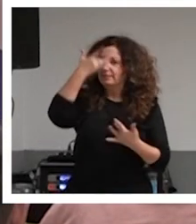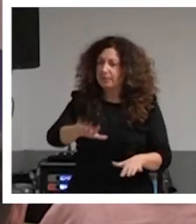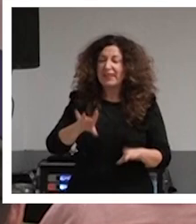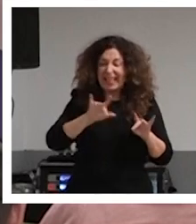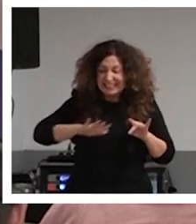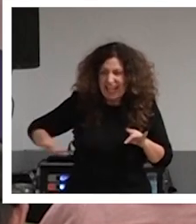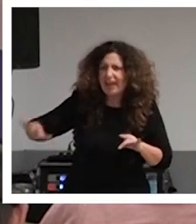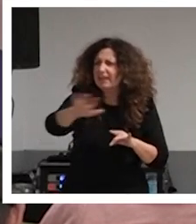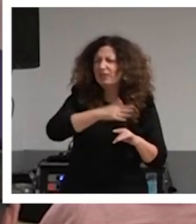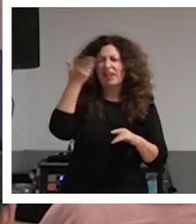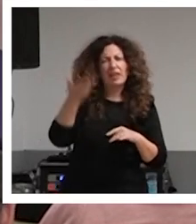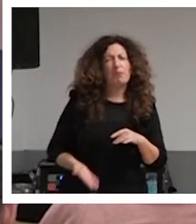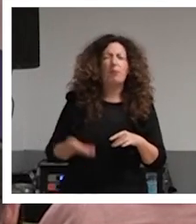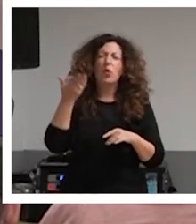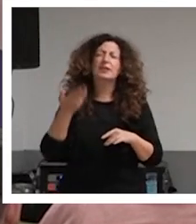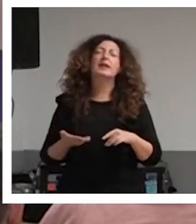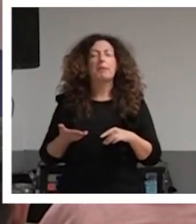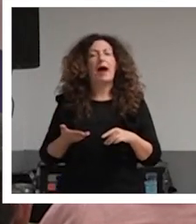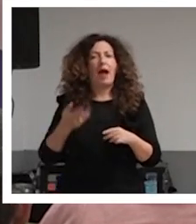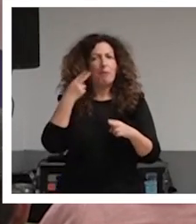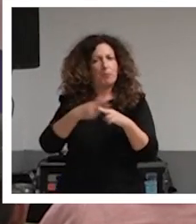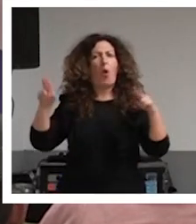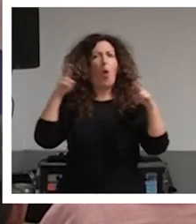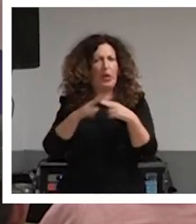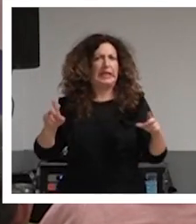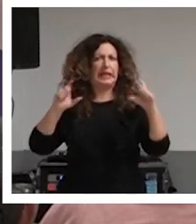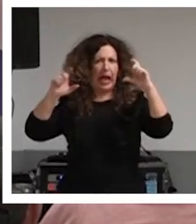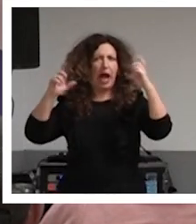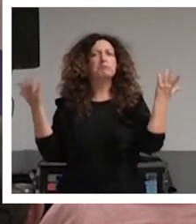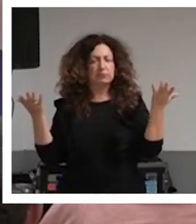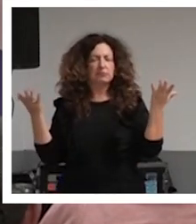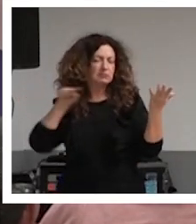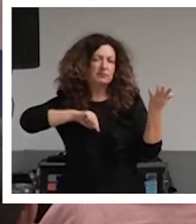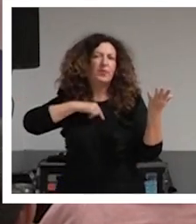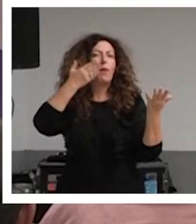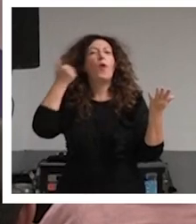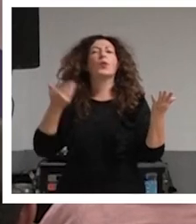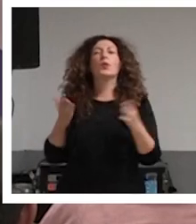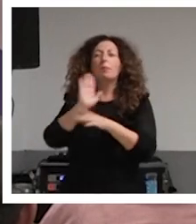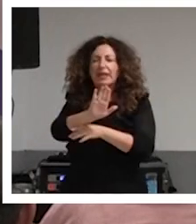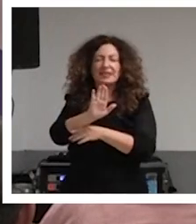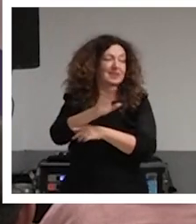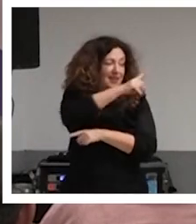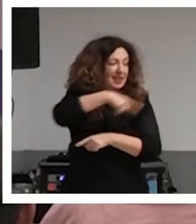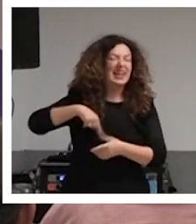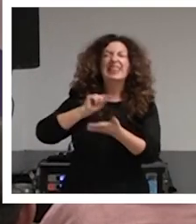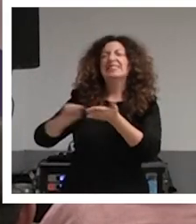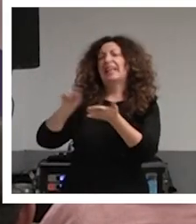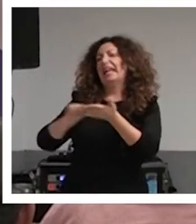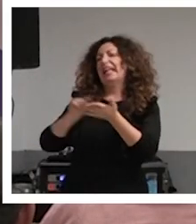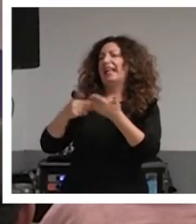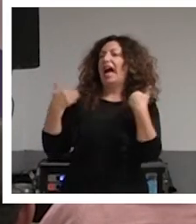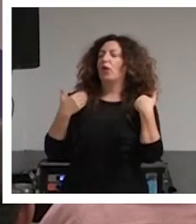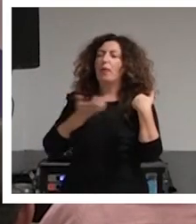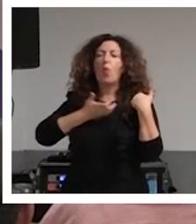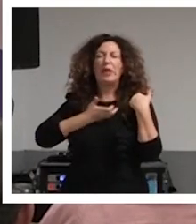importantes para hacer política con mayúsculas bueno así es un orgullo poder presentar como secretario de municipalismo